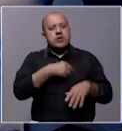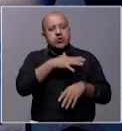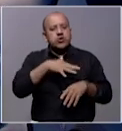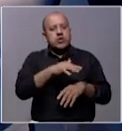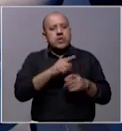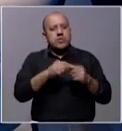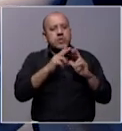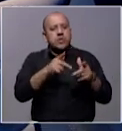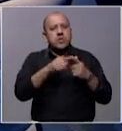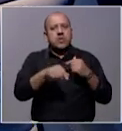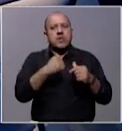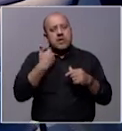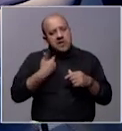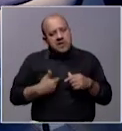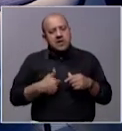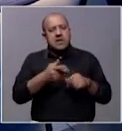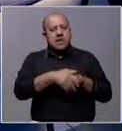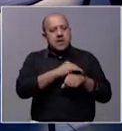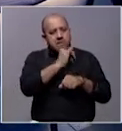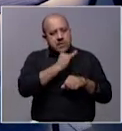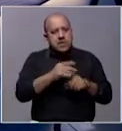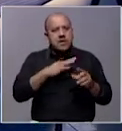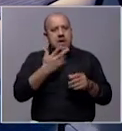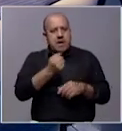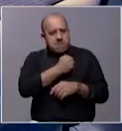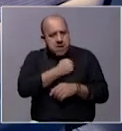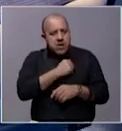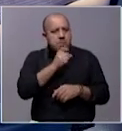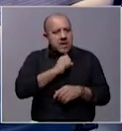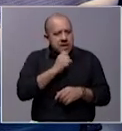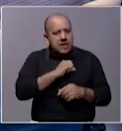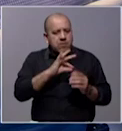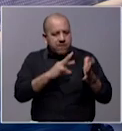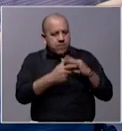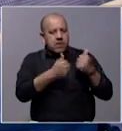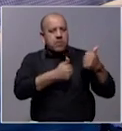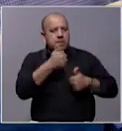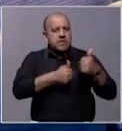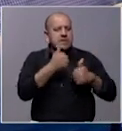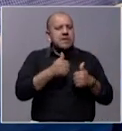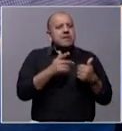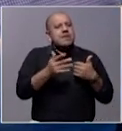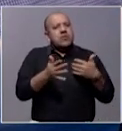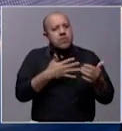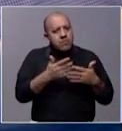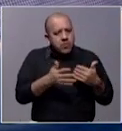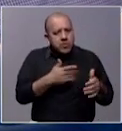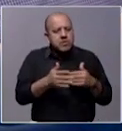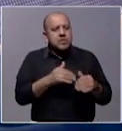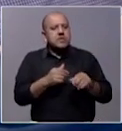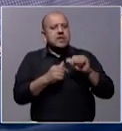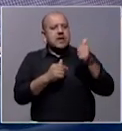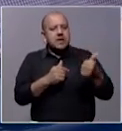crítico y sea es triste que dañen martín y se terminó utilizando el miedo y la mentira como forma de competencia así con esto gana algún